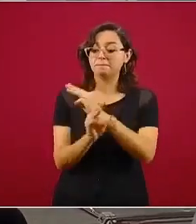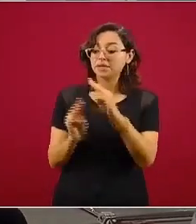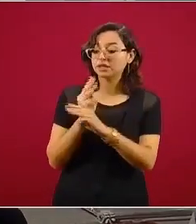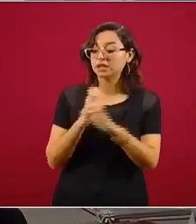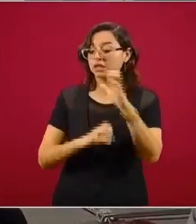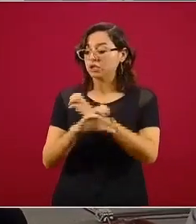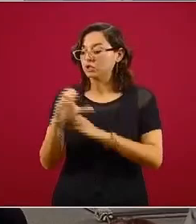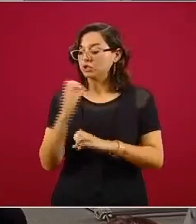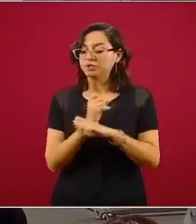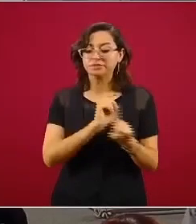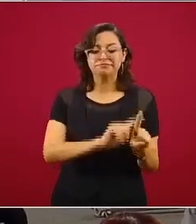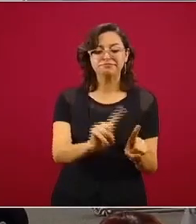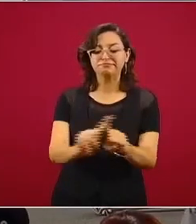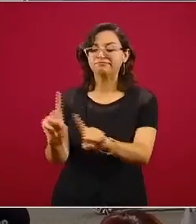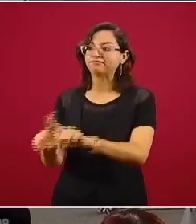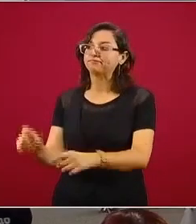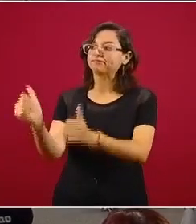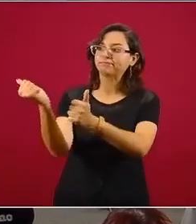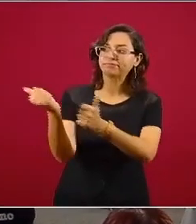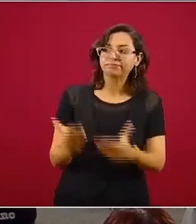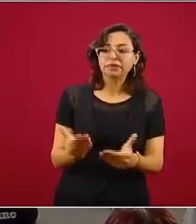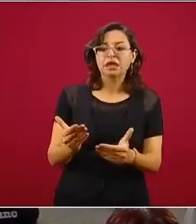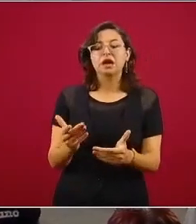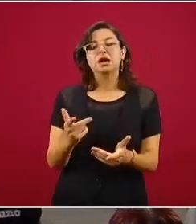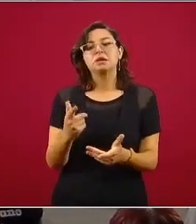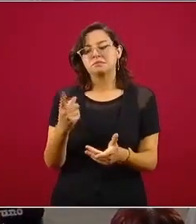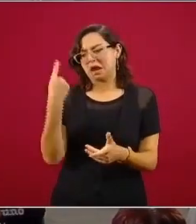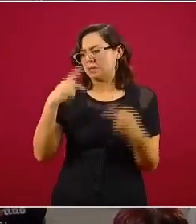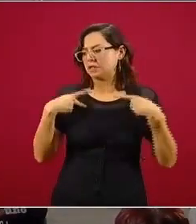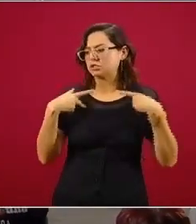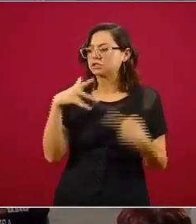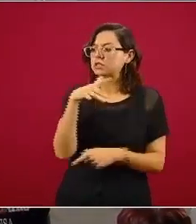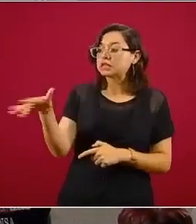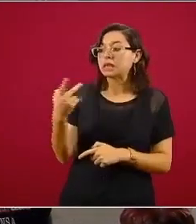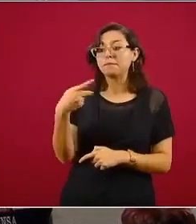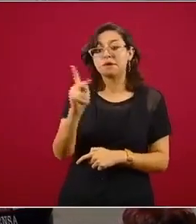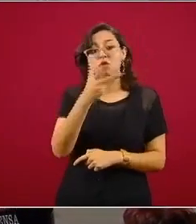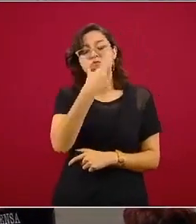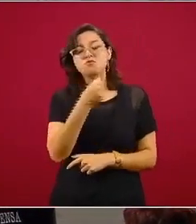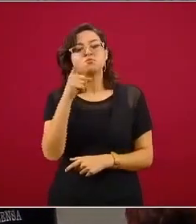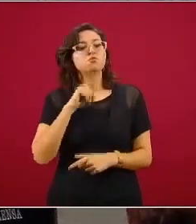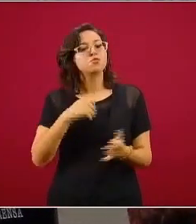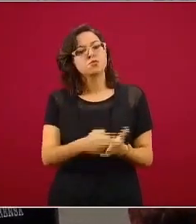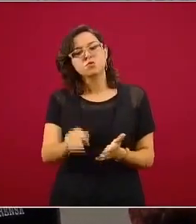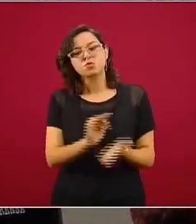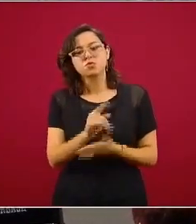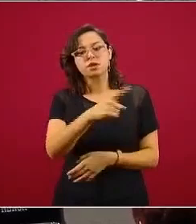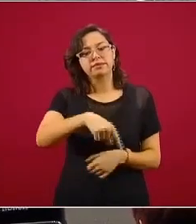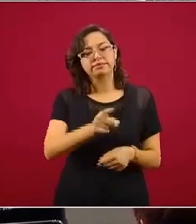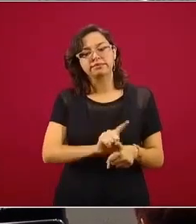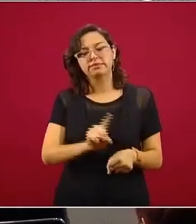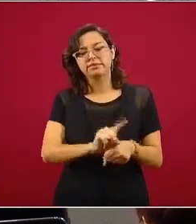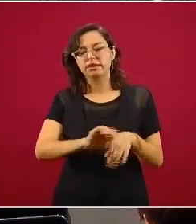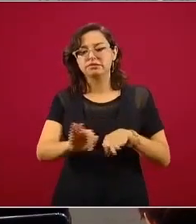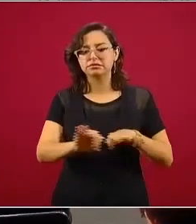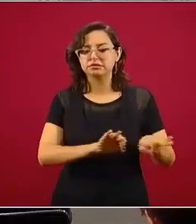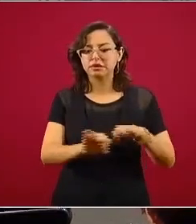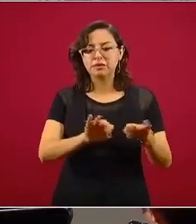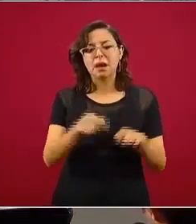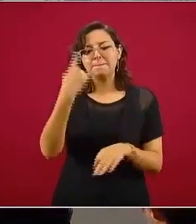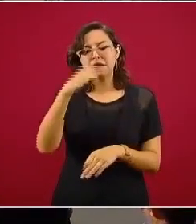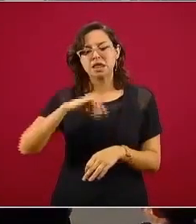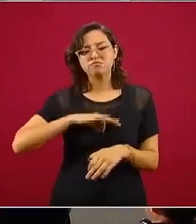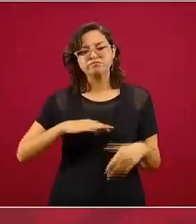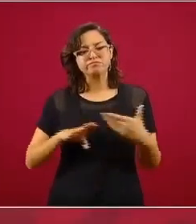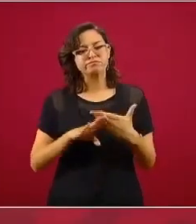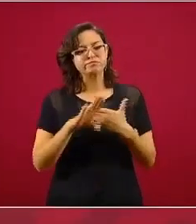de protección para la población, pero en particular para aquellos héroes, estas heroínas que trabajan día a día manteniéndonos a raya al